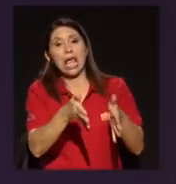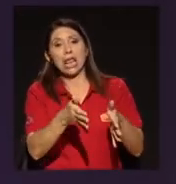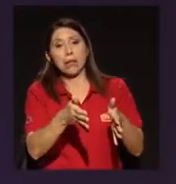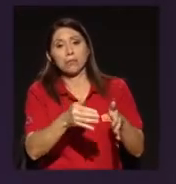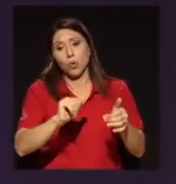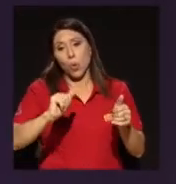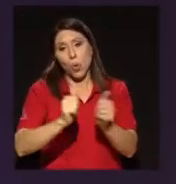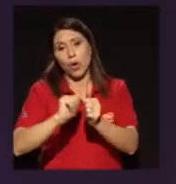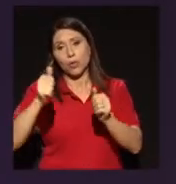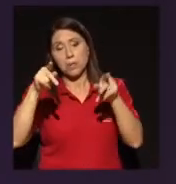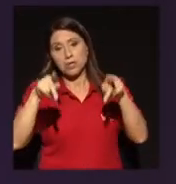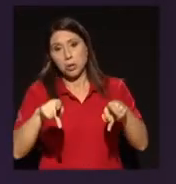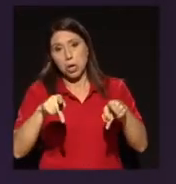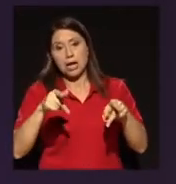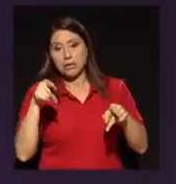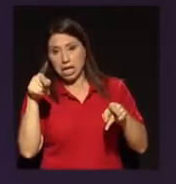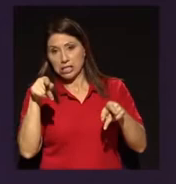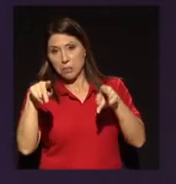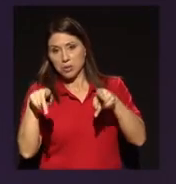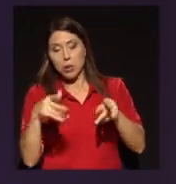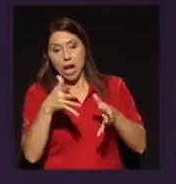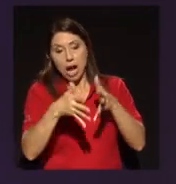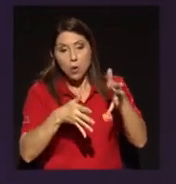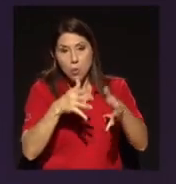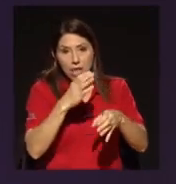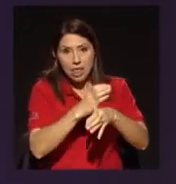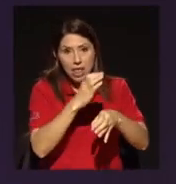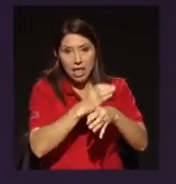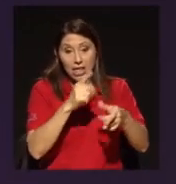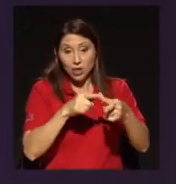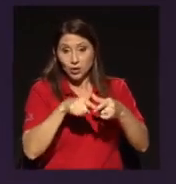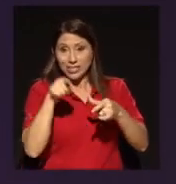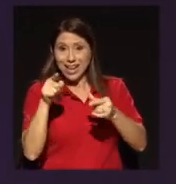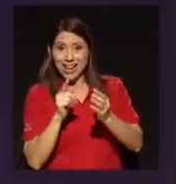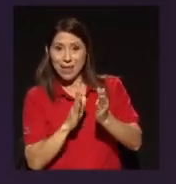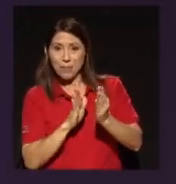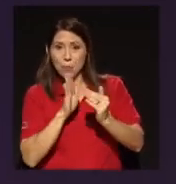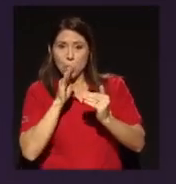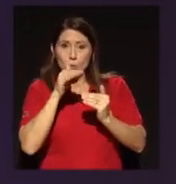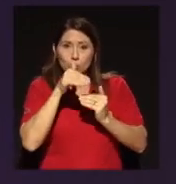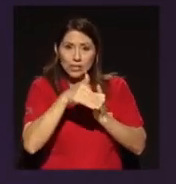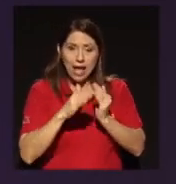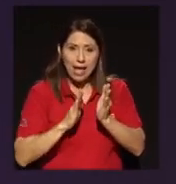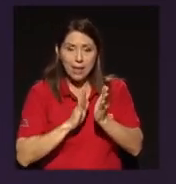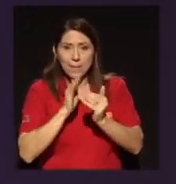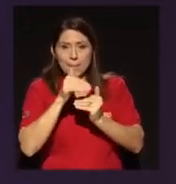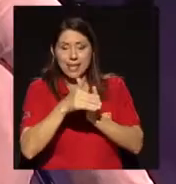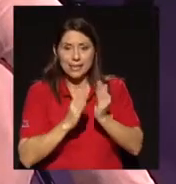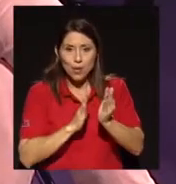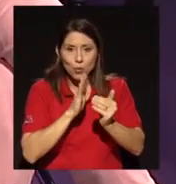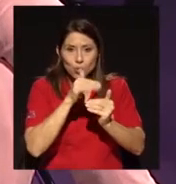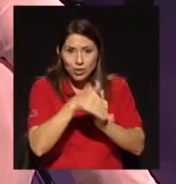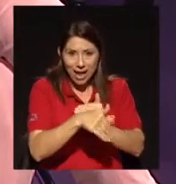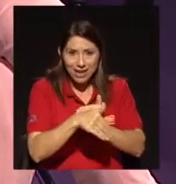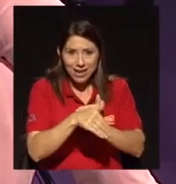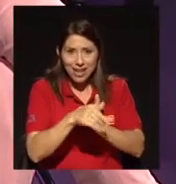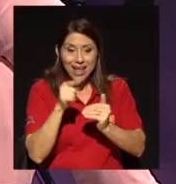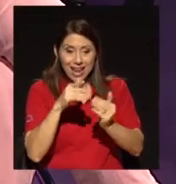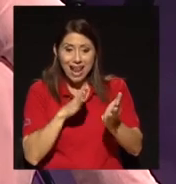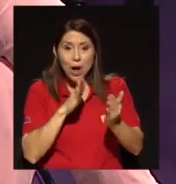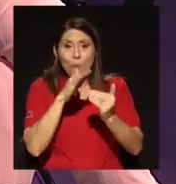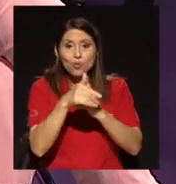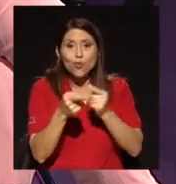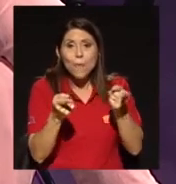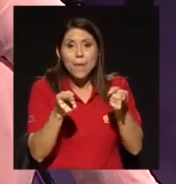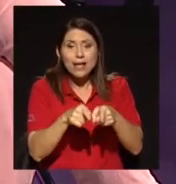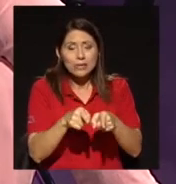persona. Y esta persona empieza a abusar, el abuso se empezó a dar muchísimo antes. Lo que pasa, uh-huh, es